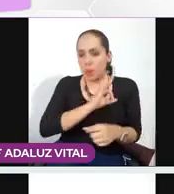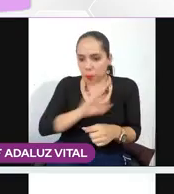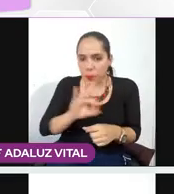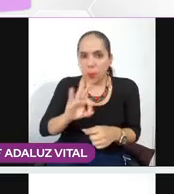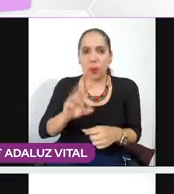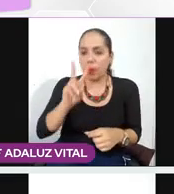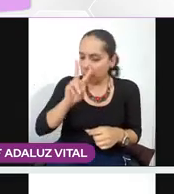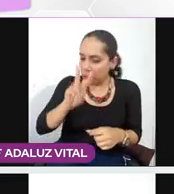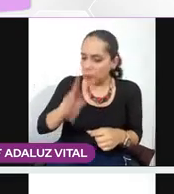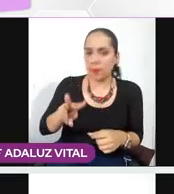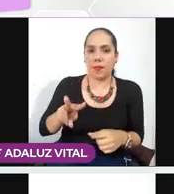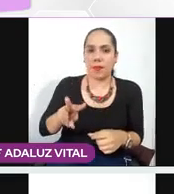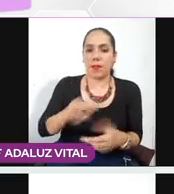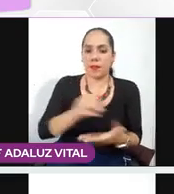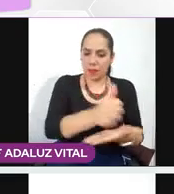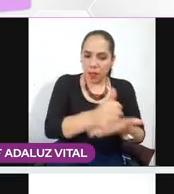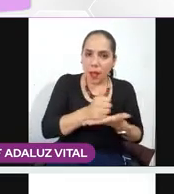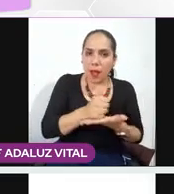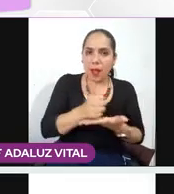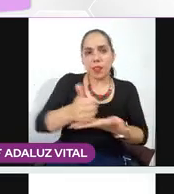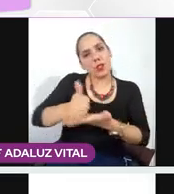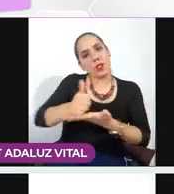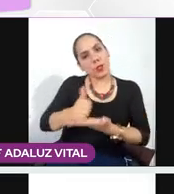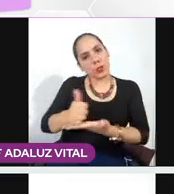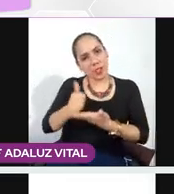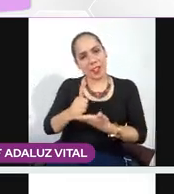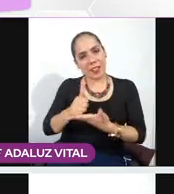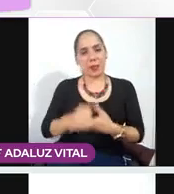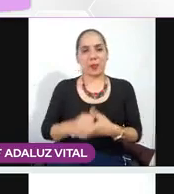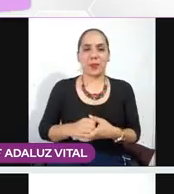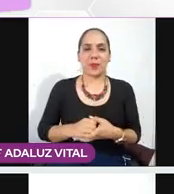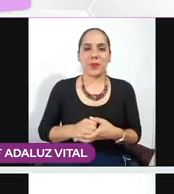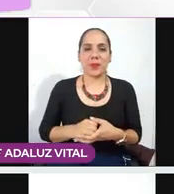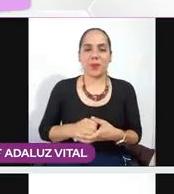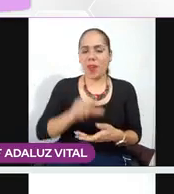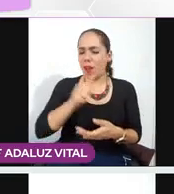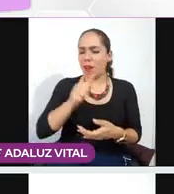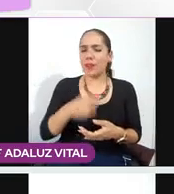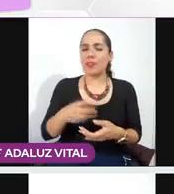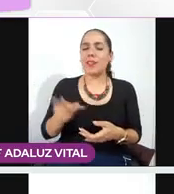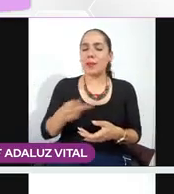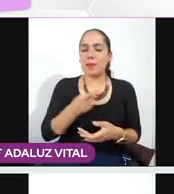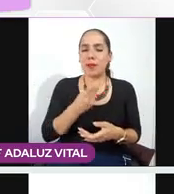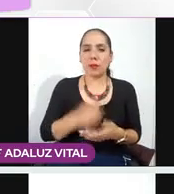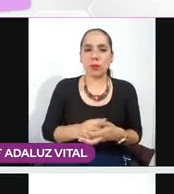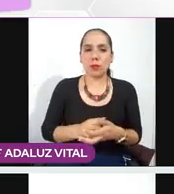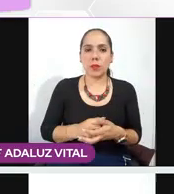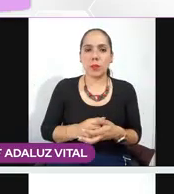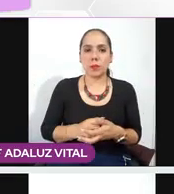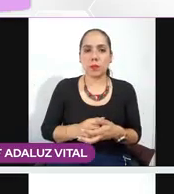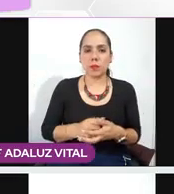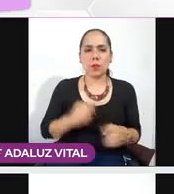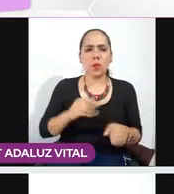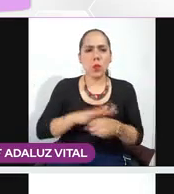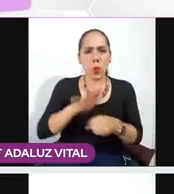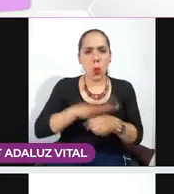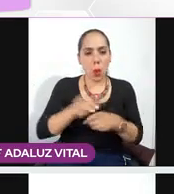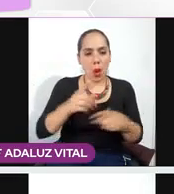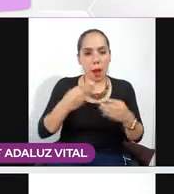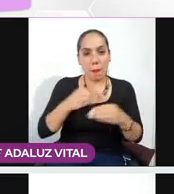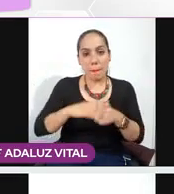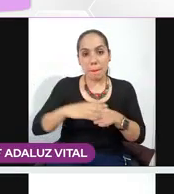Muchísimas gracias. Tenemos aquí una pregunta, dice así, ¿cuál es el reto o dificultad que presenta